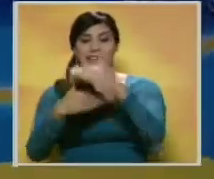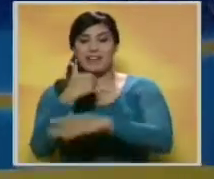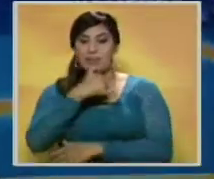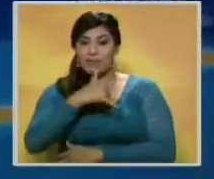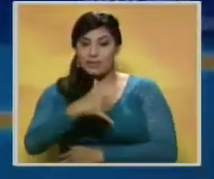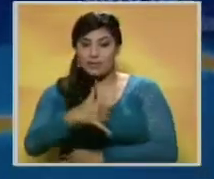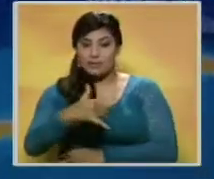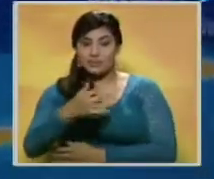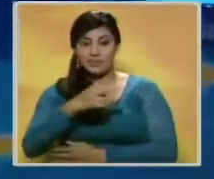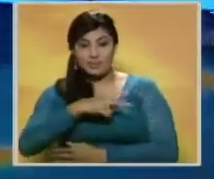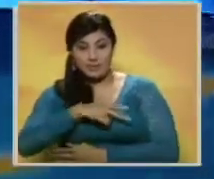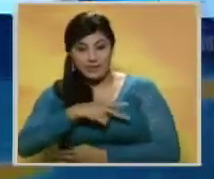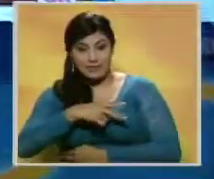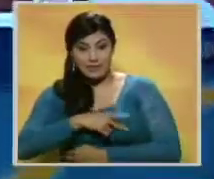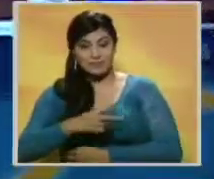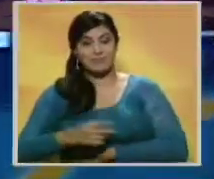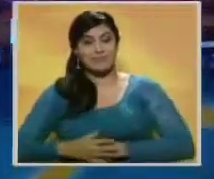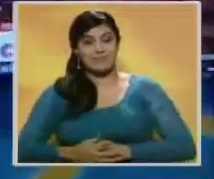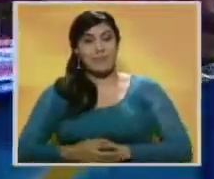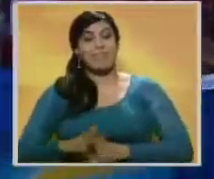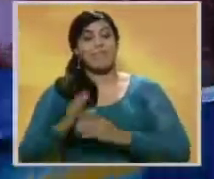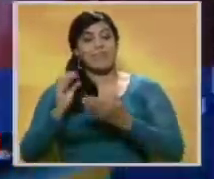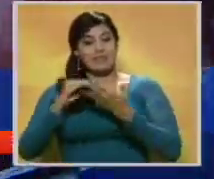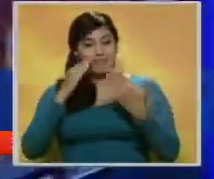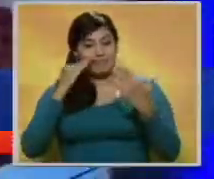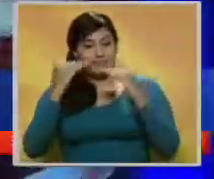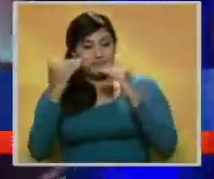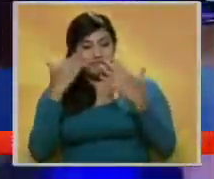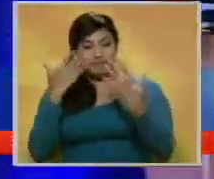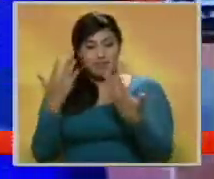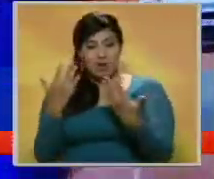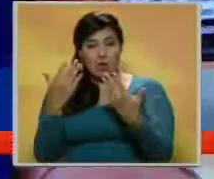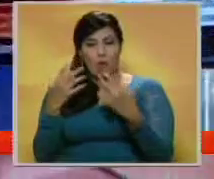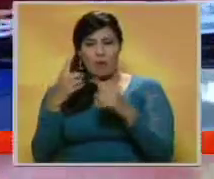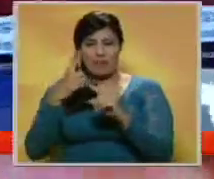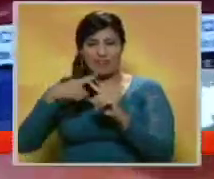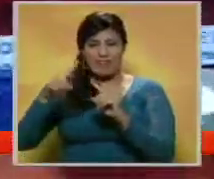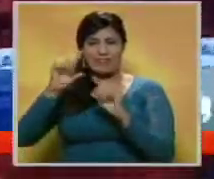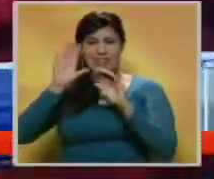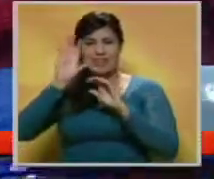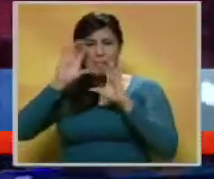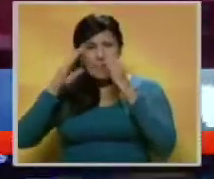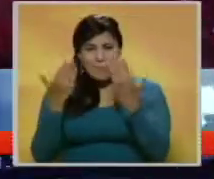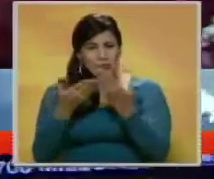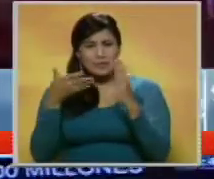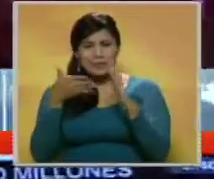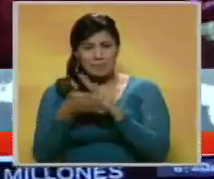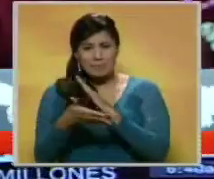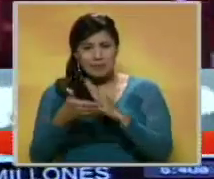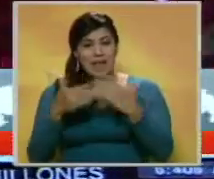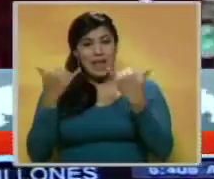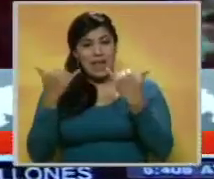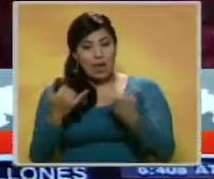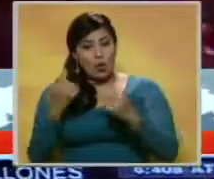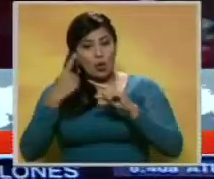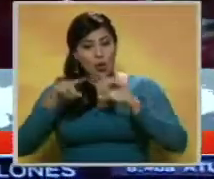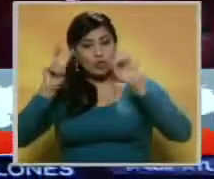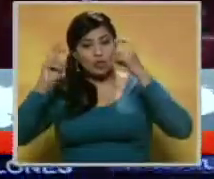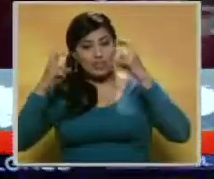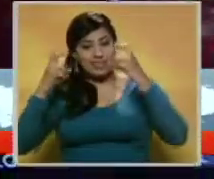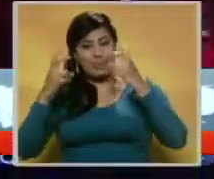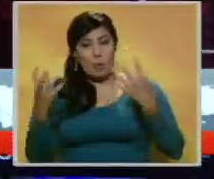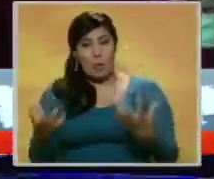adelante en su noticiero Venevisión, el contraste de las cosas que pasan en el mundo. Así es, ahora vamos a otro tema y